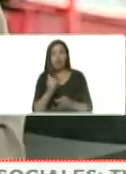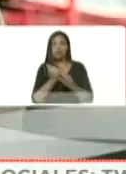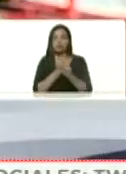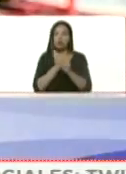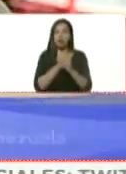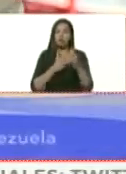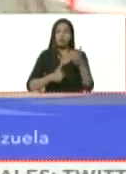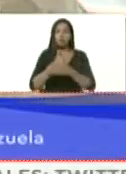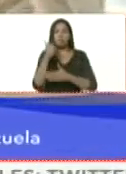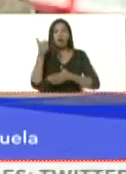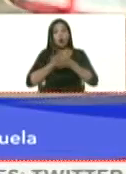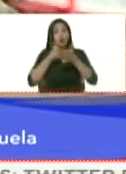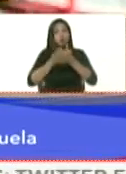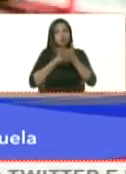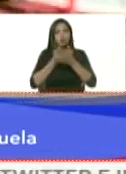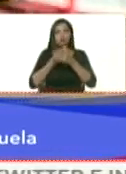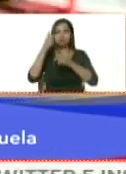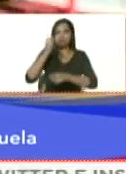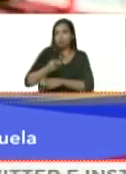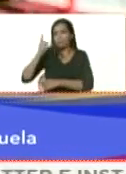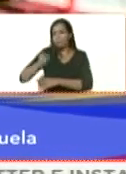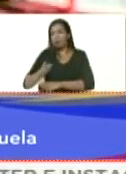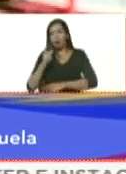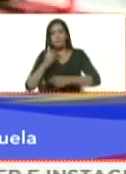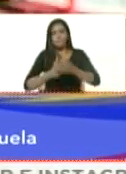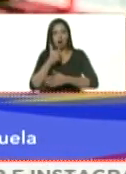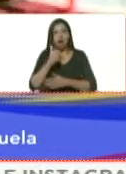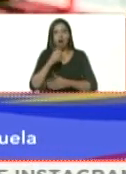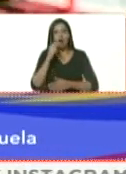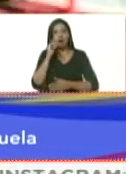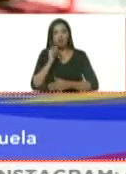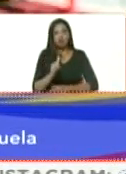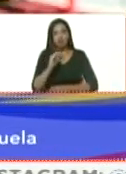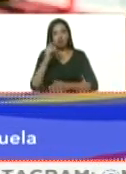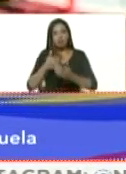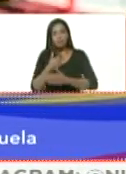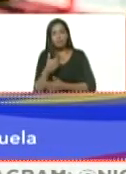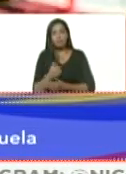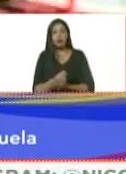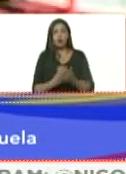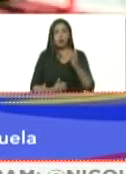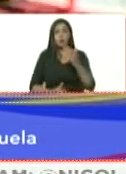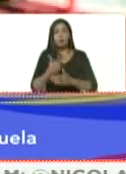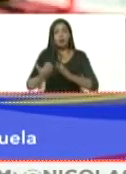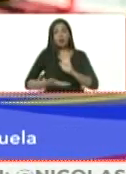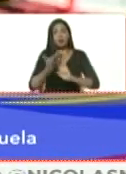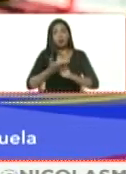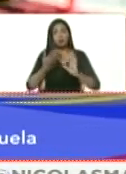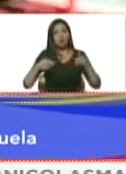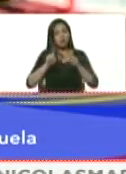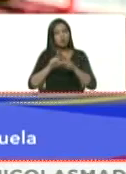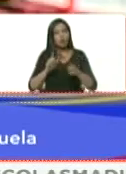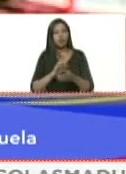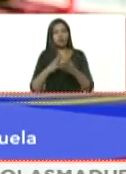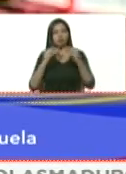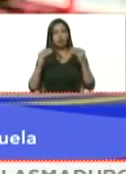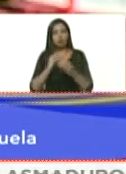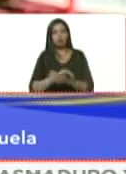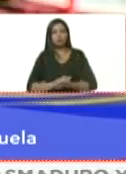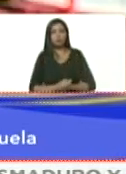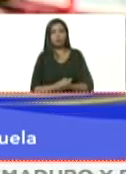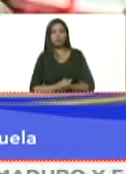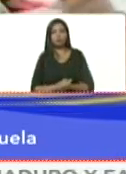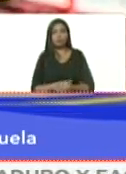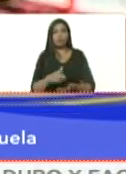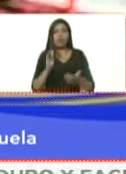trabajando, luchando, denunciando el imperialismo. Pero lo más importante de todo, lo más importante de todo,